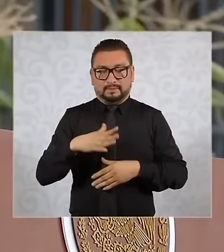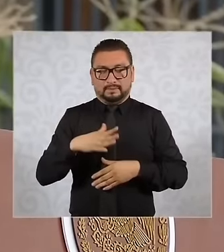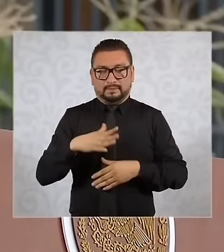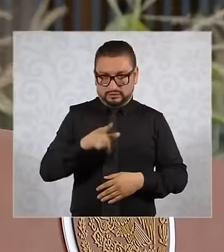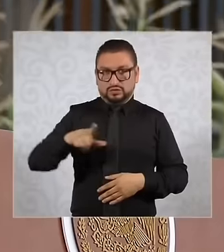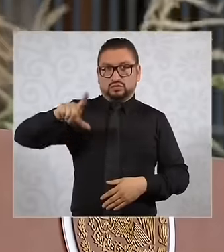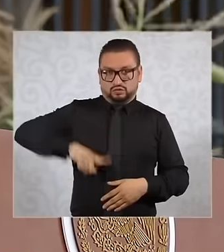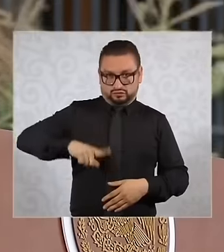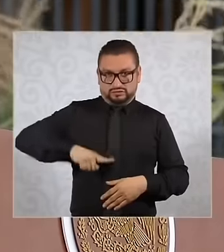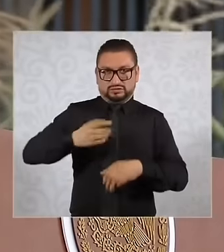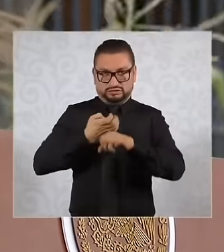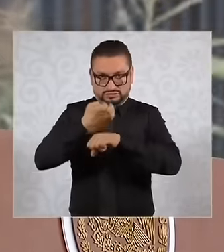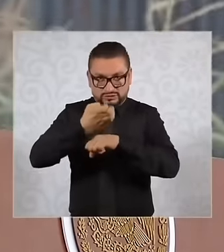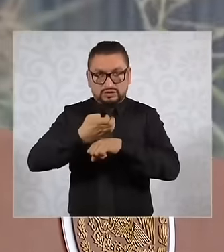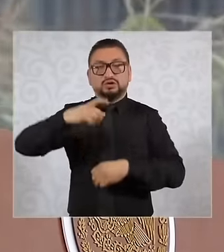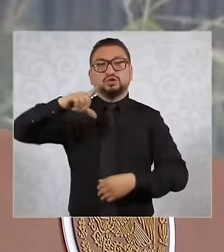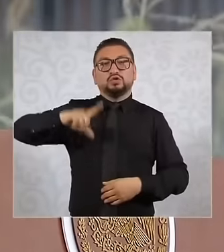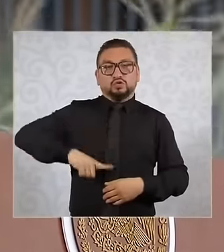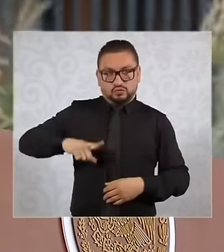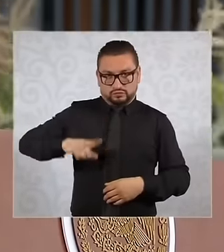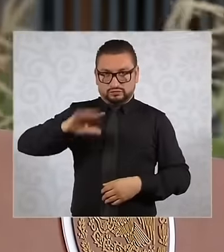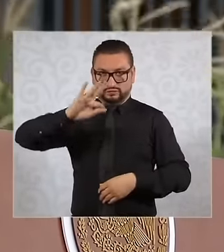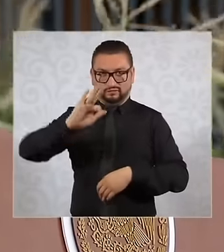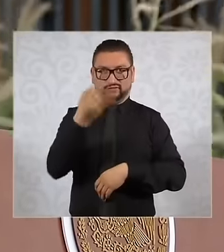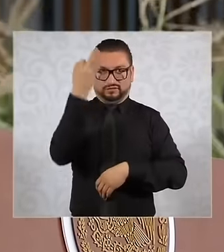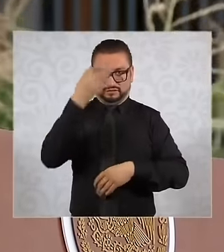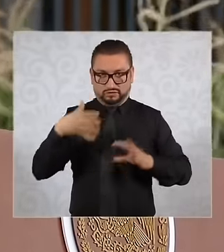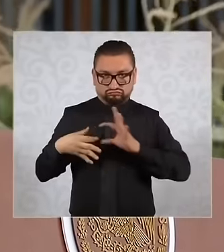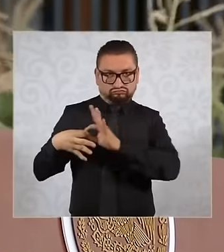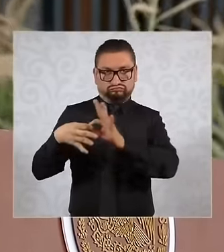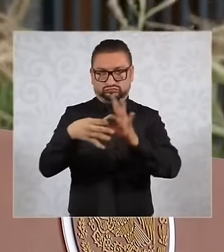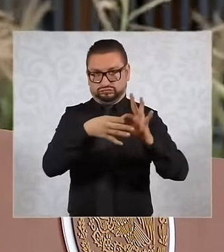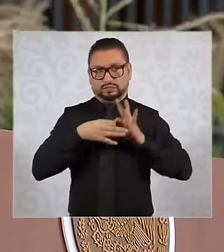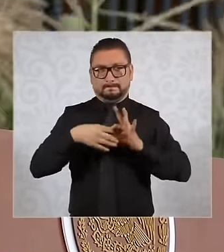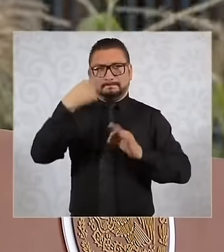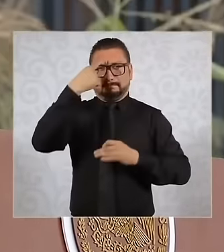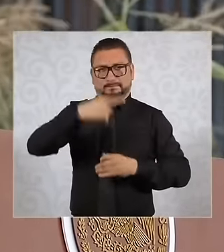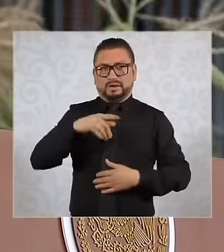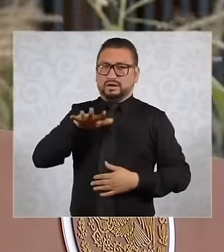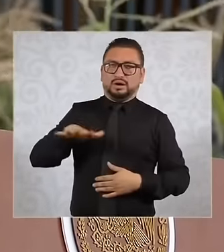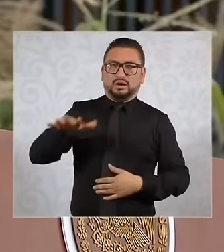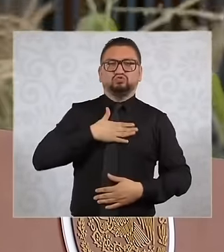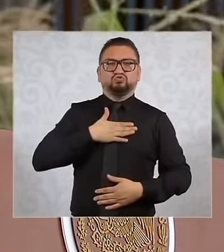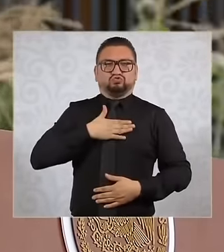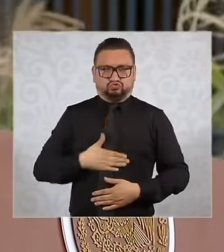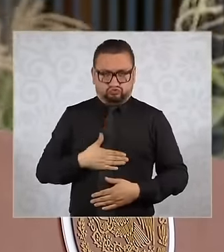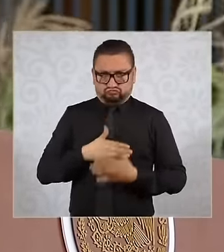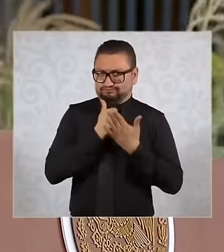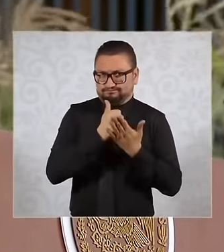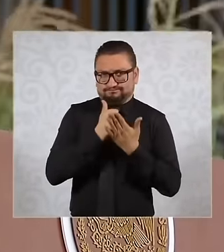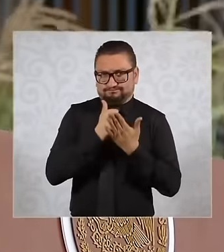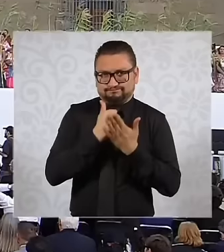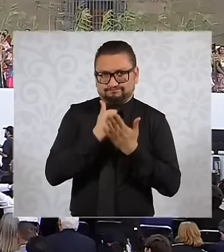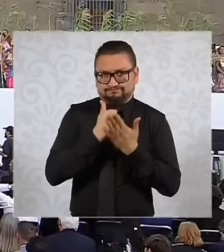del estado y el gobierno federal, para hacer justicia al oriente del Estado de México.